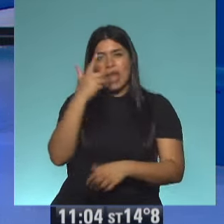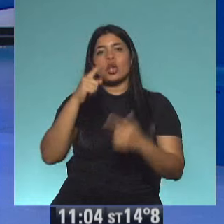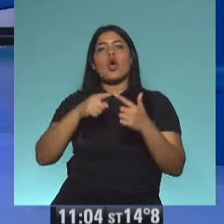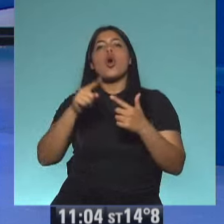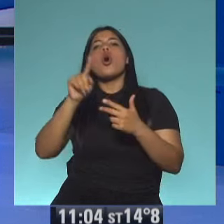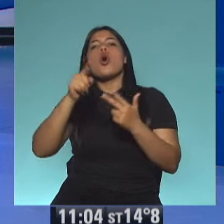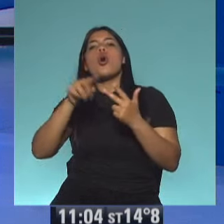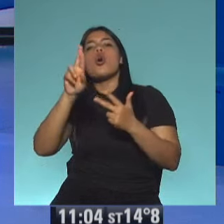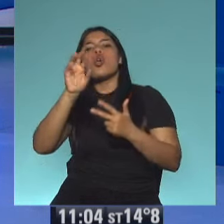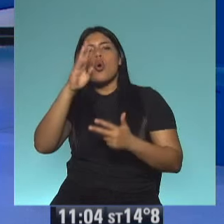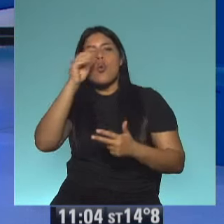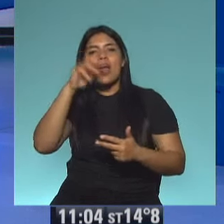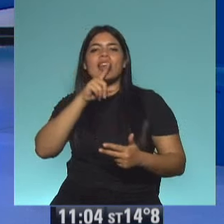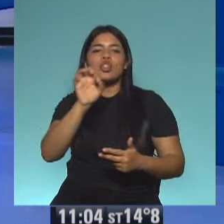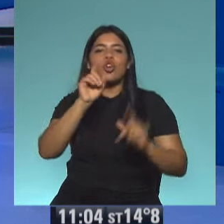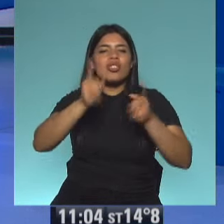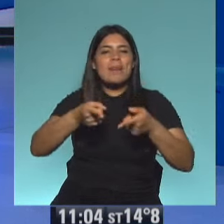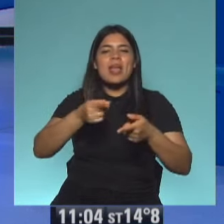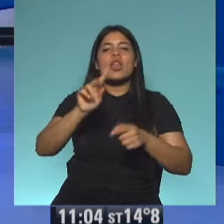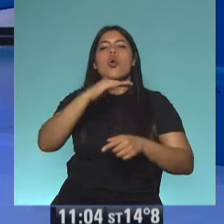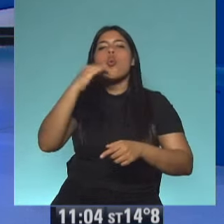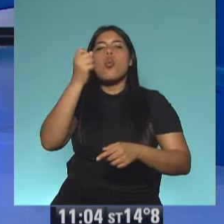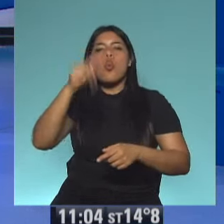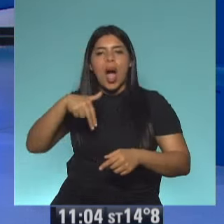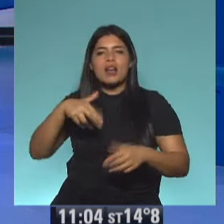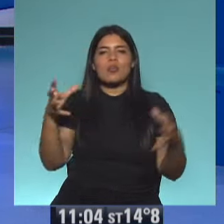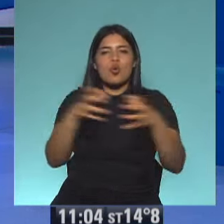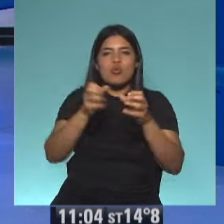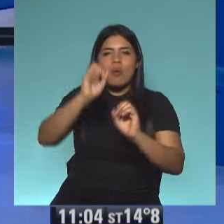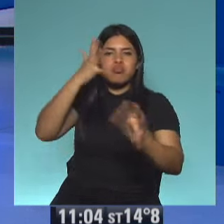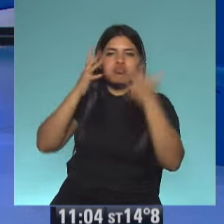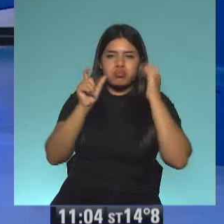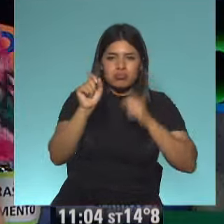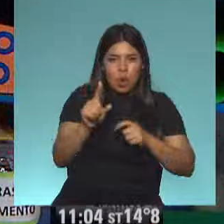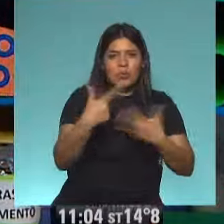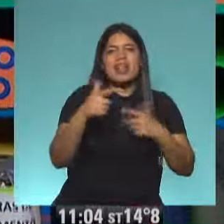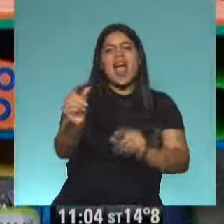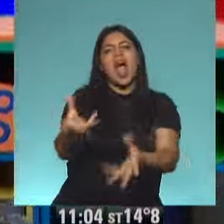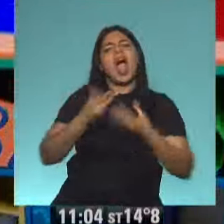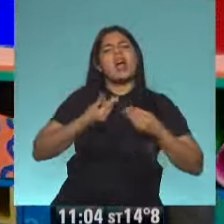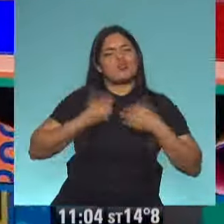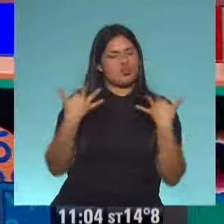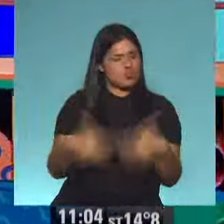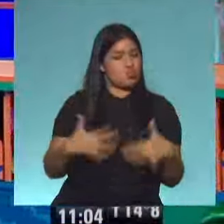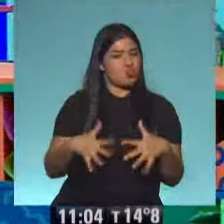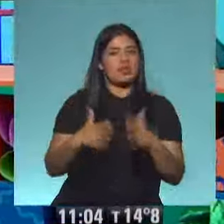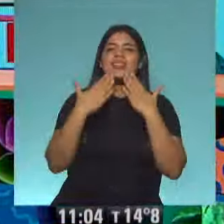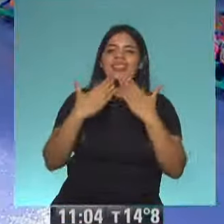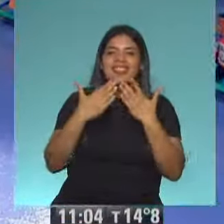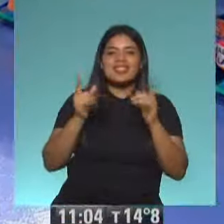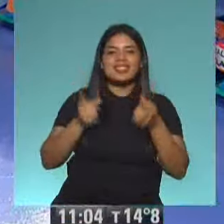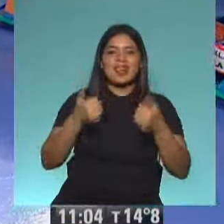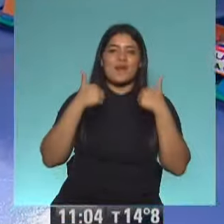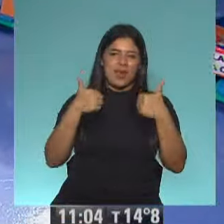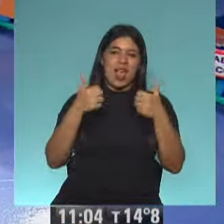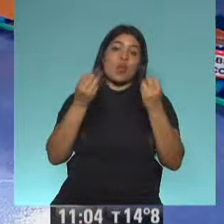a Juancito de Atrevidos por Costumbre que me reayudaron. Divinos. Gracias a ellos y a vos, Mauro, por ayudarnos. ¡Ahí está! Bueno, nos